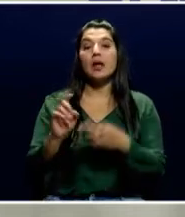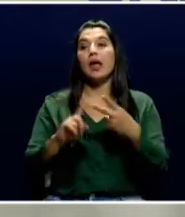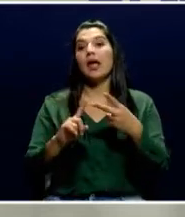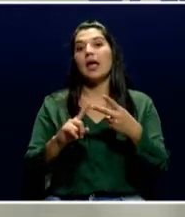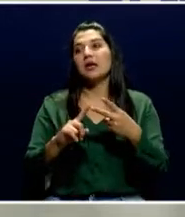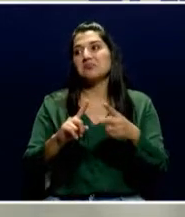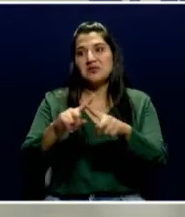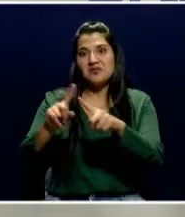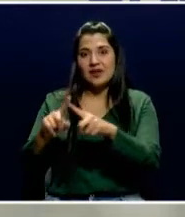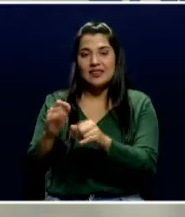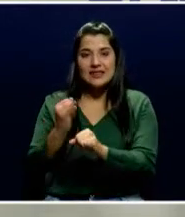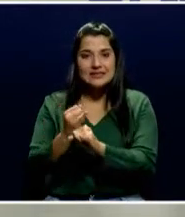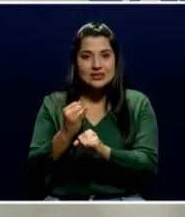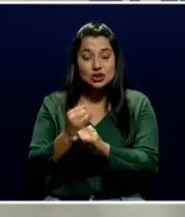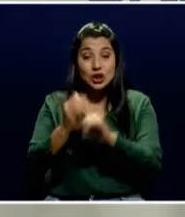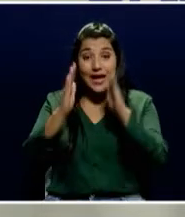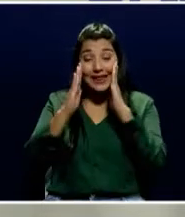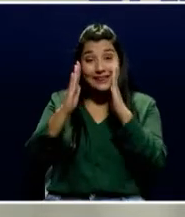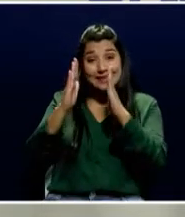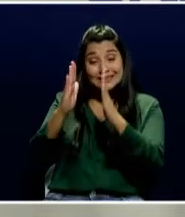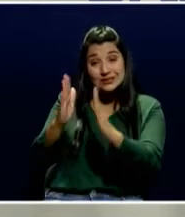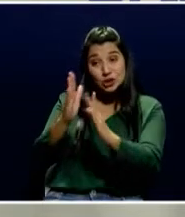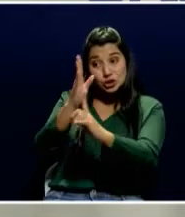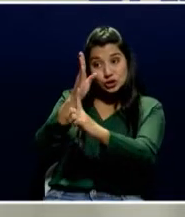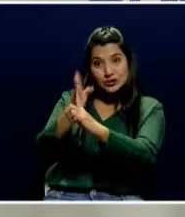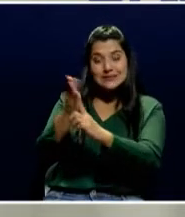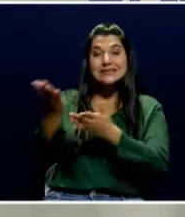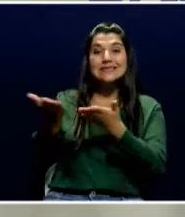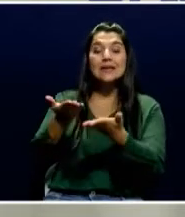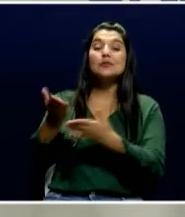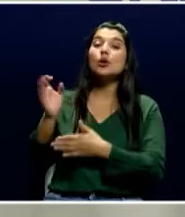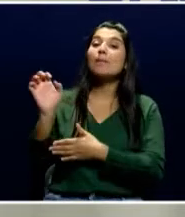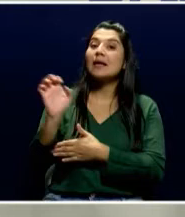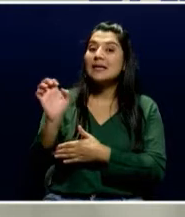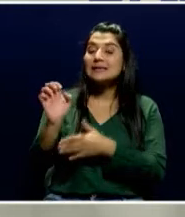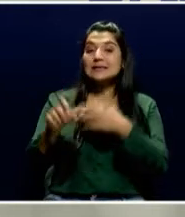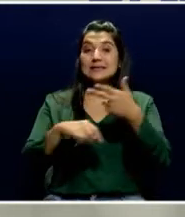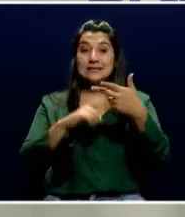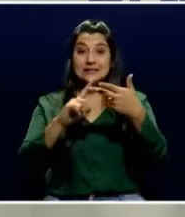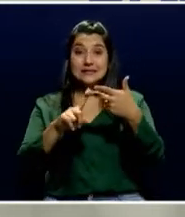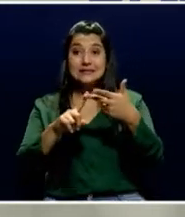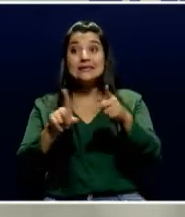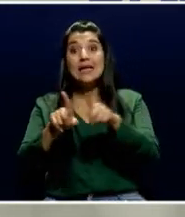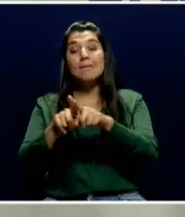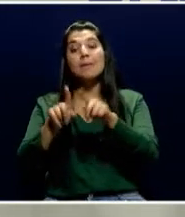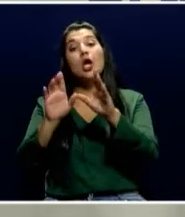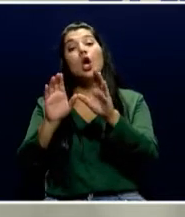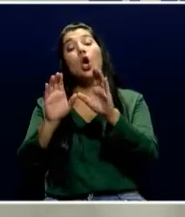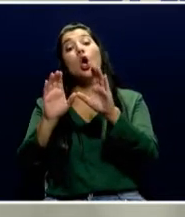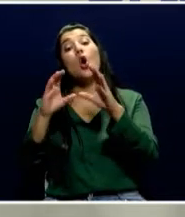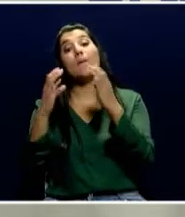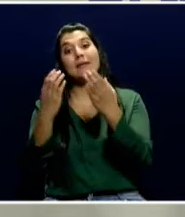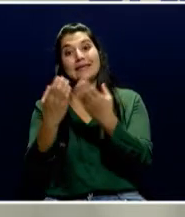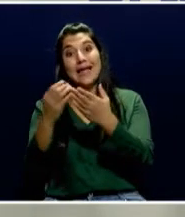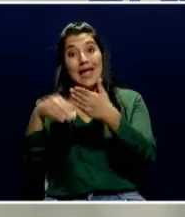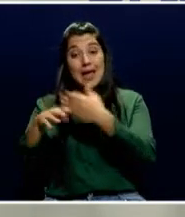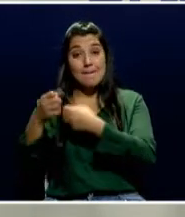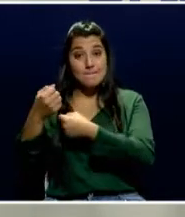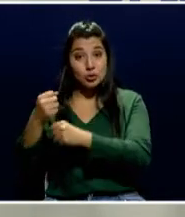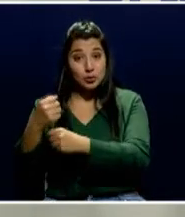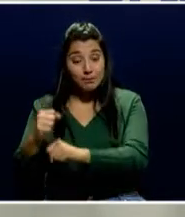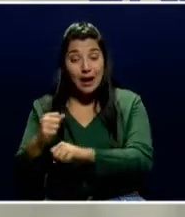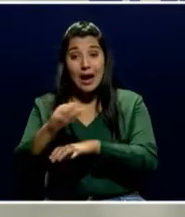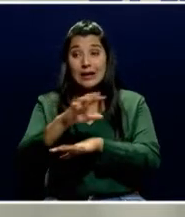las instituciones de atención directa, de los servicios de emergencia y también de nuestros comités municipales,